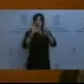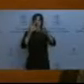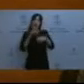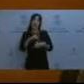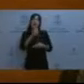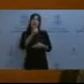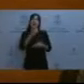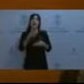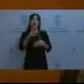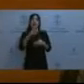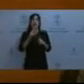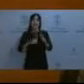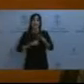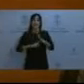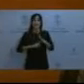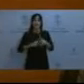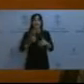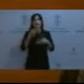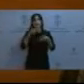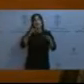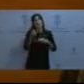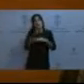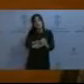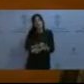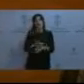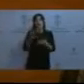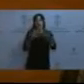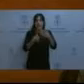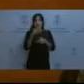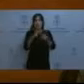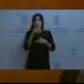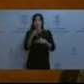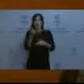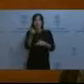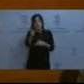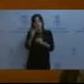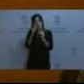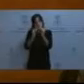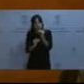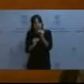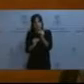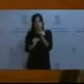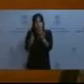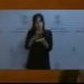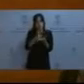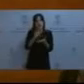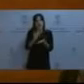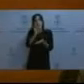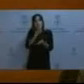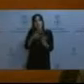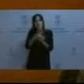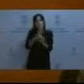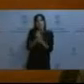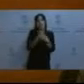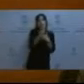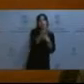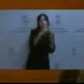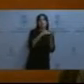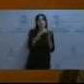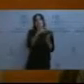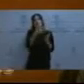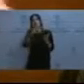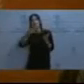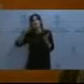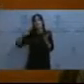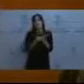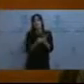ayuda de minimis a los ganaderos de leche debido a los bajos precios percibidos, destinando para ello un importe que ronda los 250.000 euros.